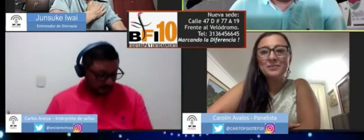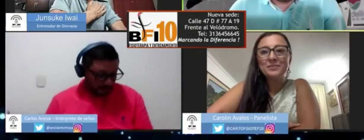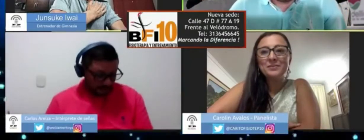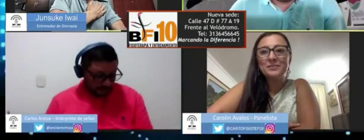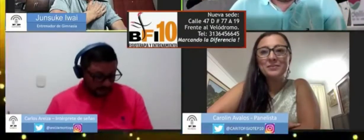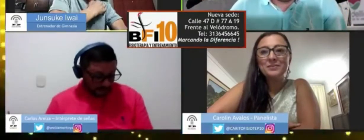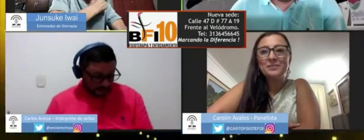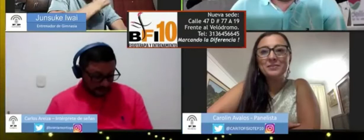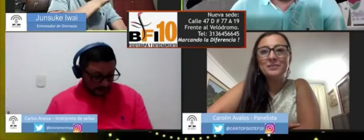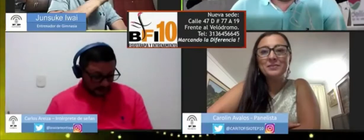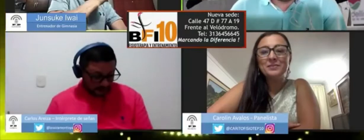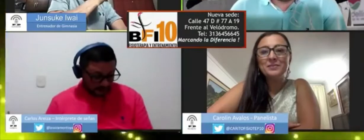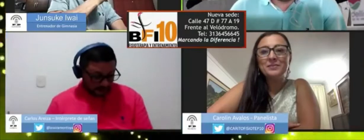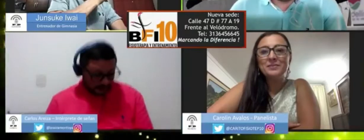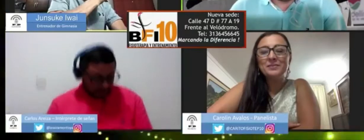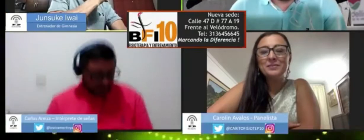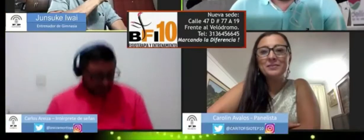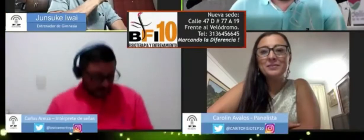Bueno,